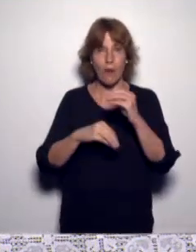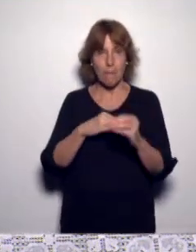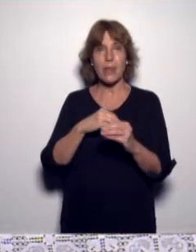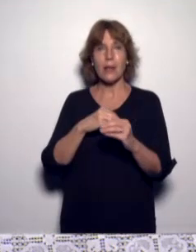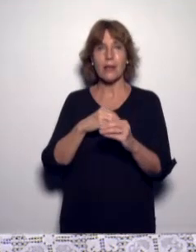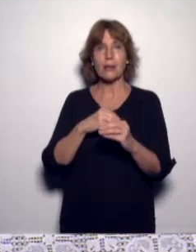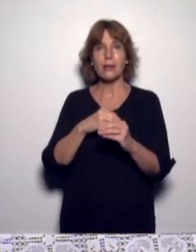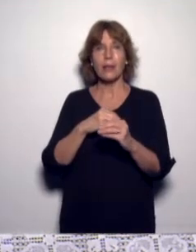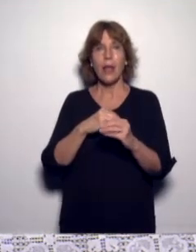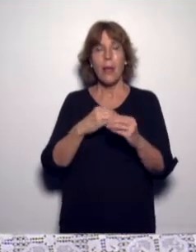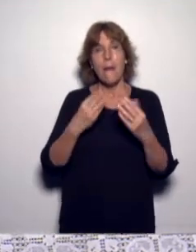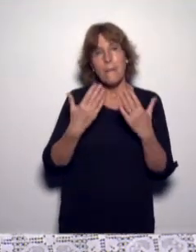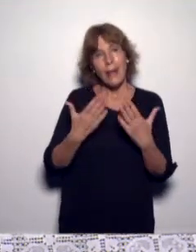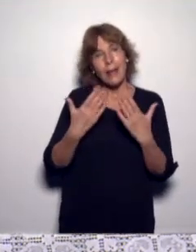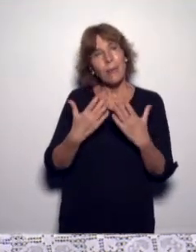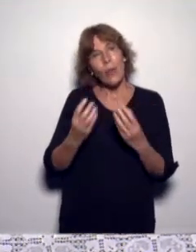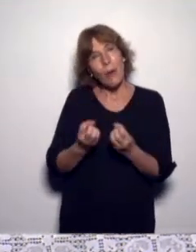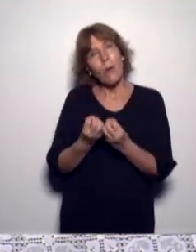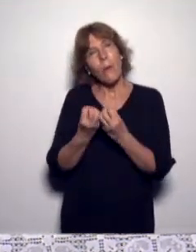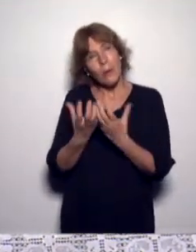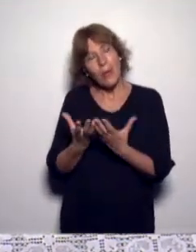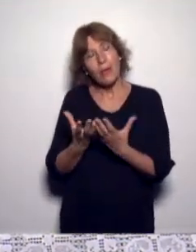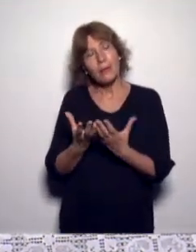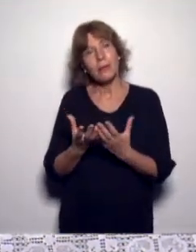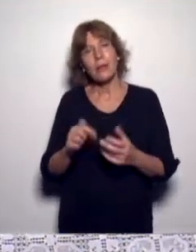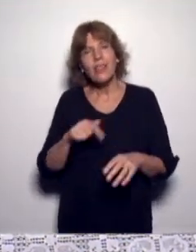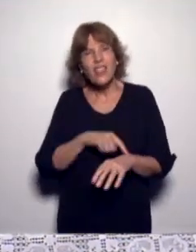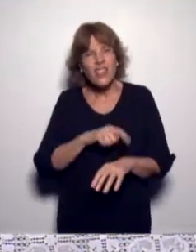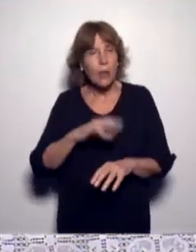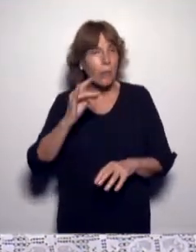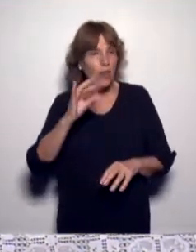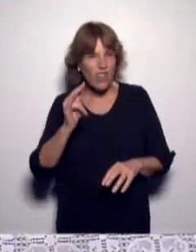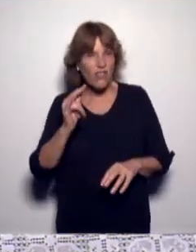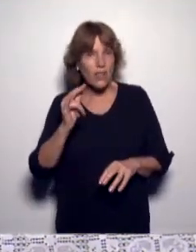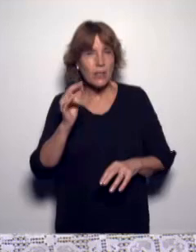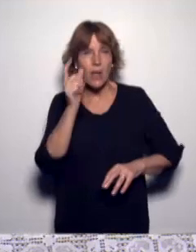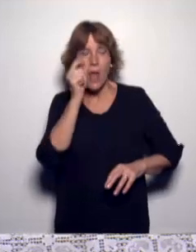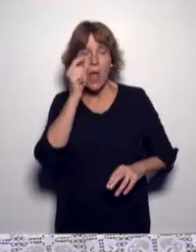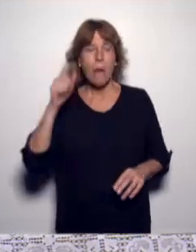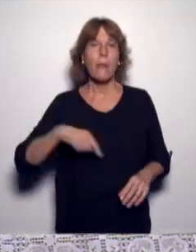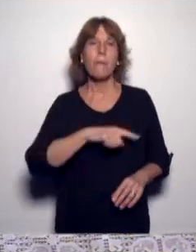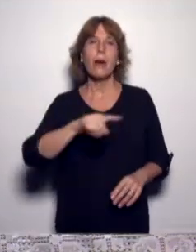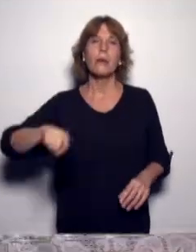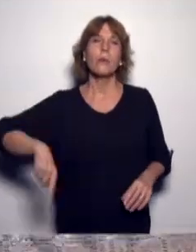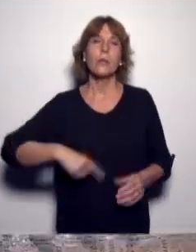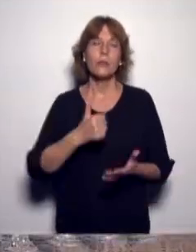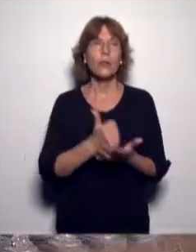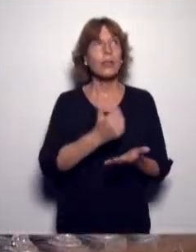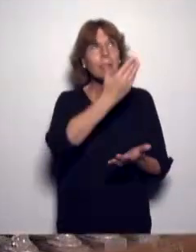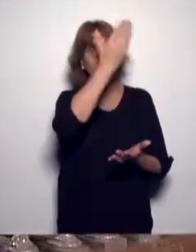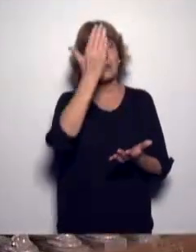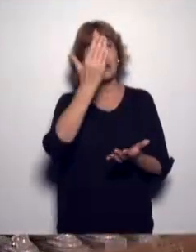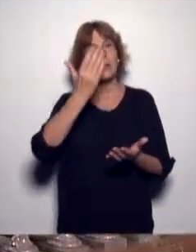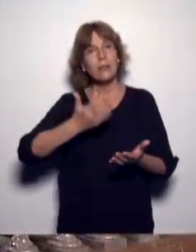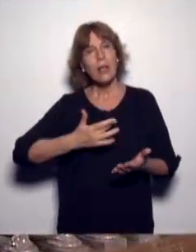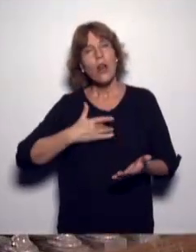en particular por las que estén pasando algún momento difícil. Padre nuestro que estás en el